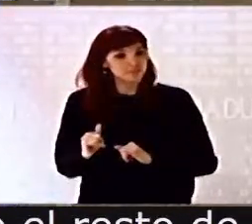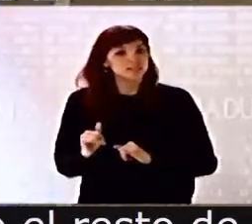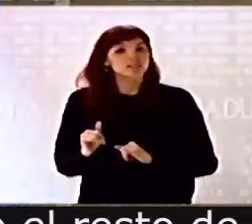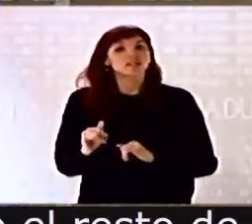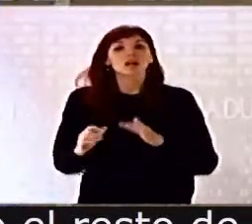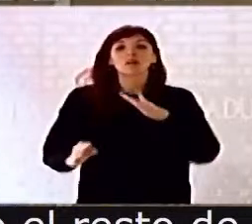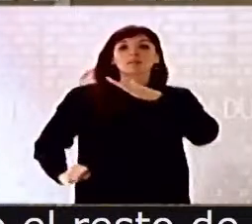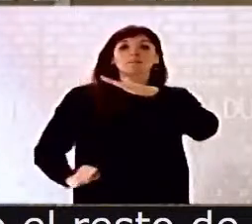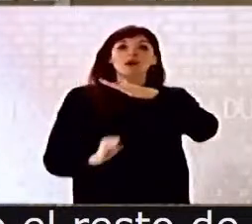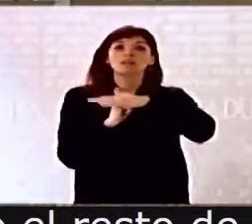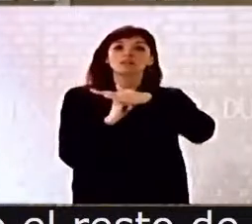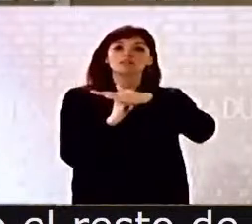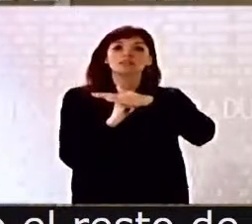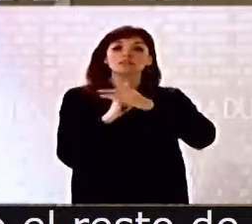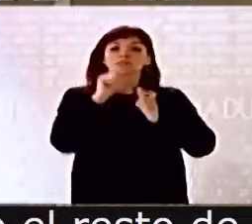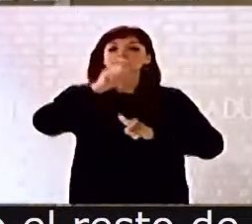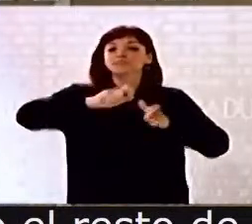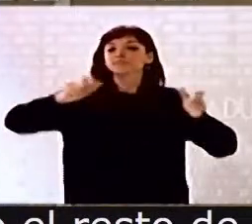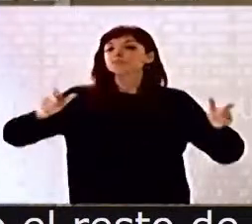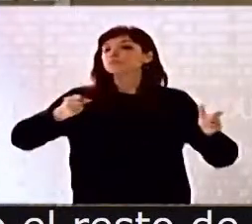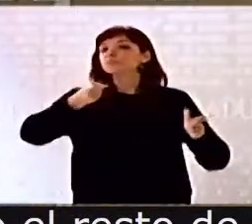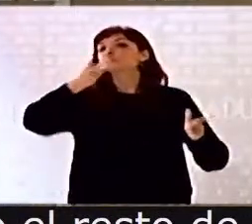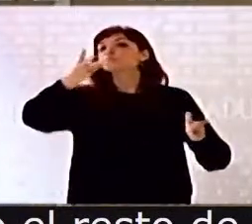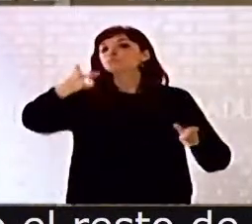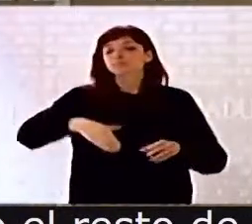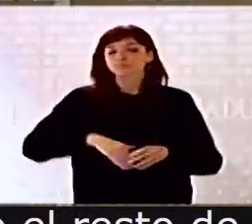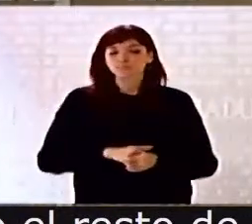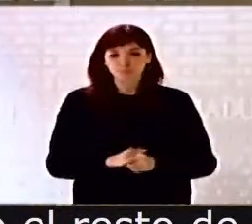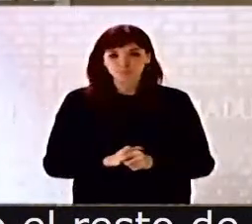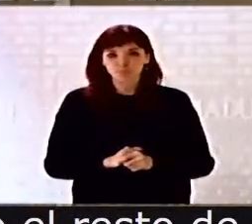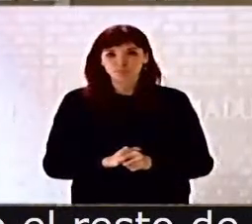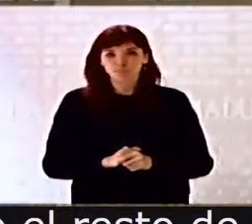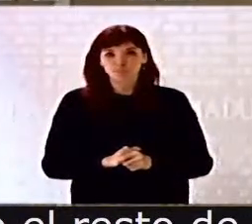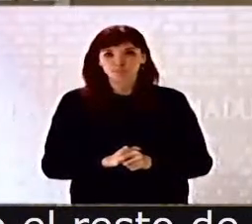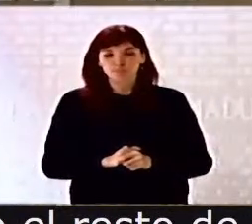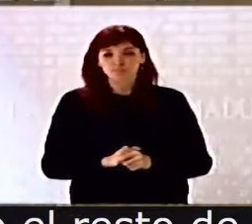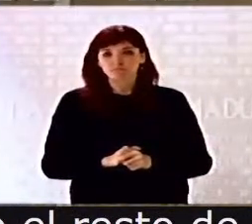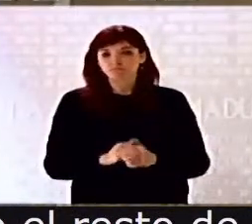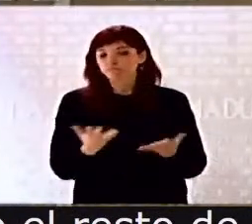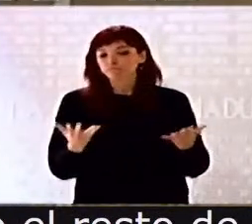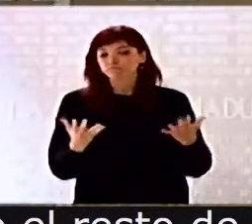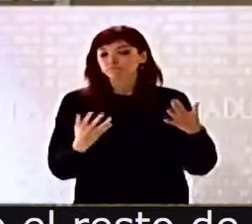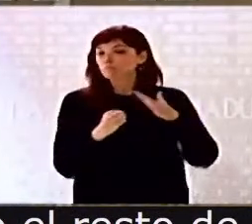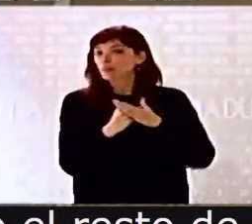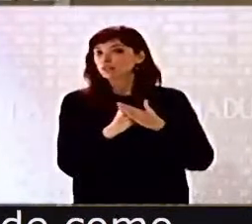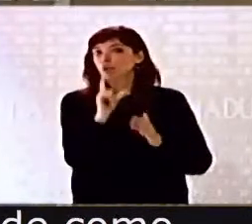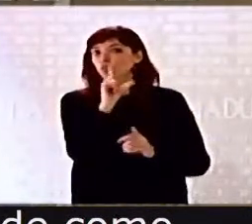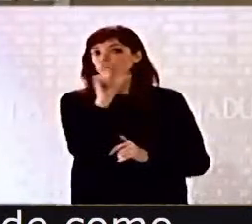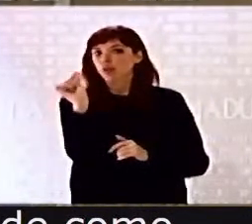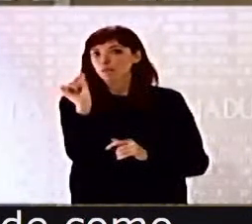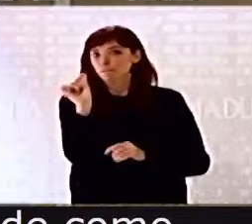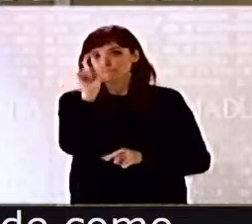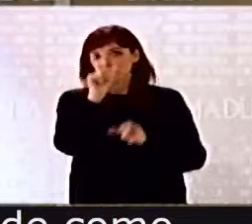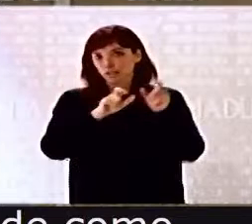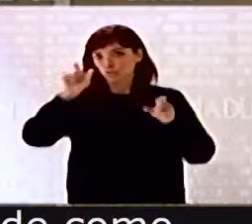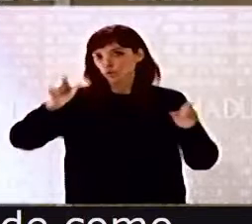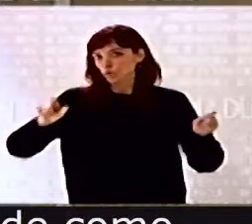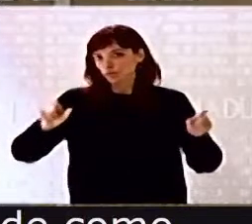el límite máximo es de un aforo de, como mucho, 100 personas.